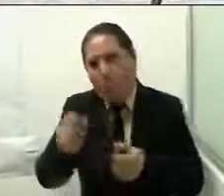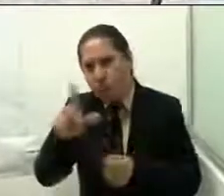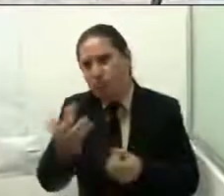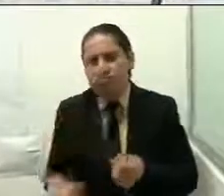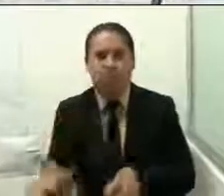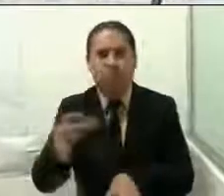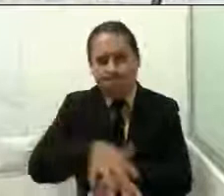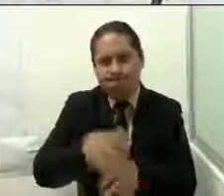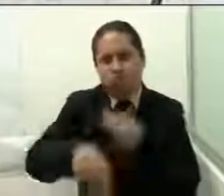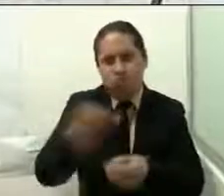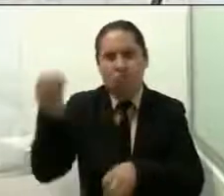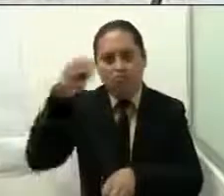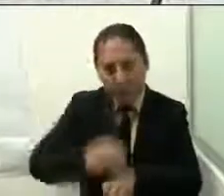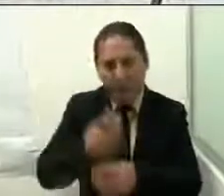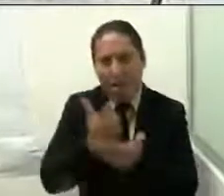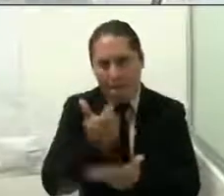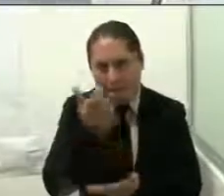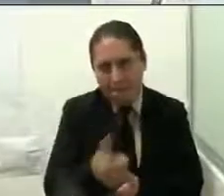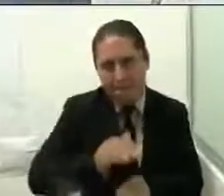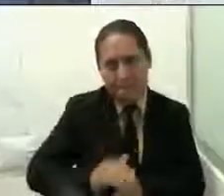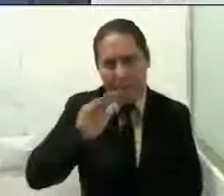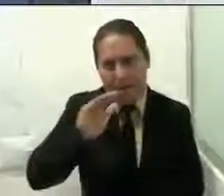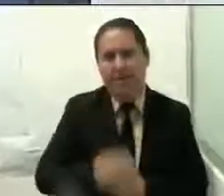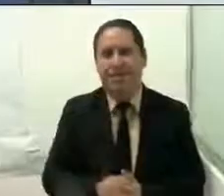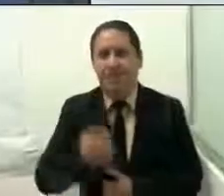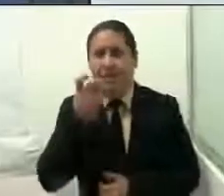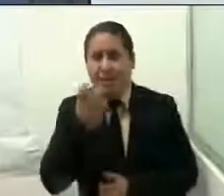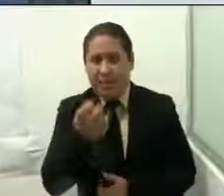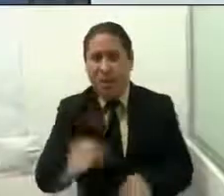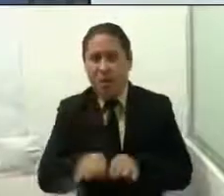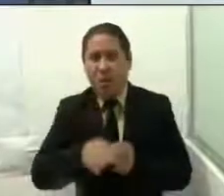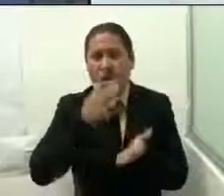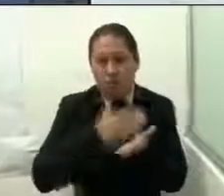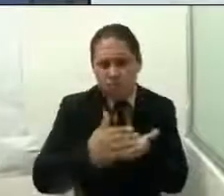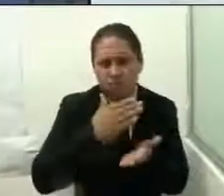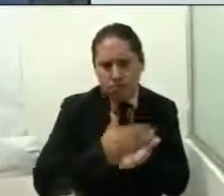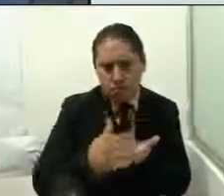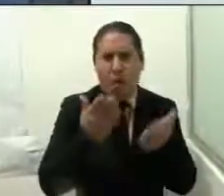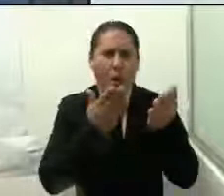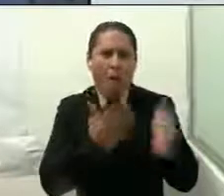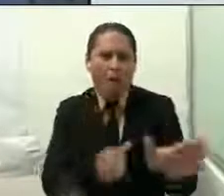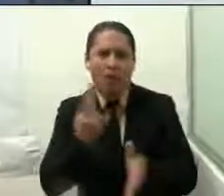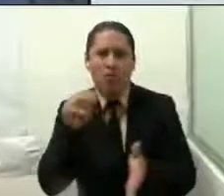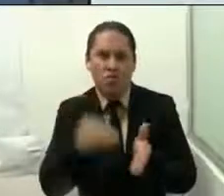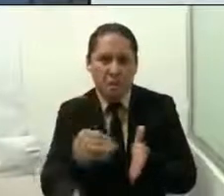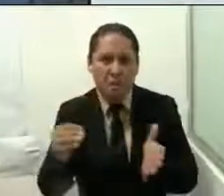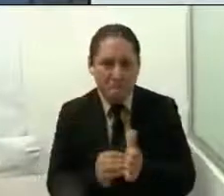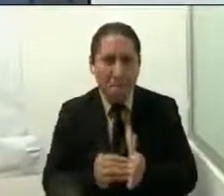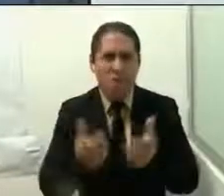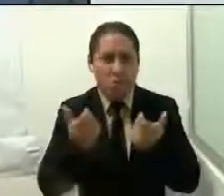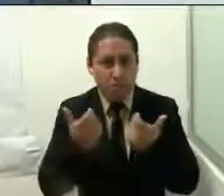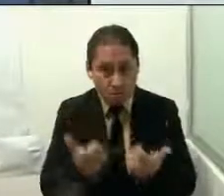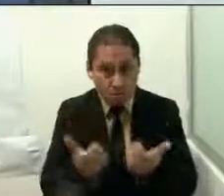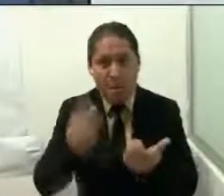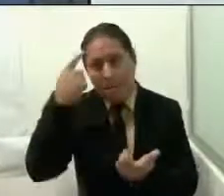para incentivar la producción financiera nacional destinó más de 2 mil millones de pesos en